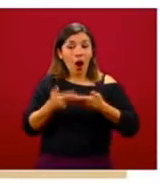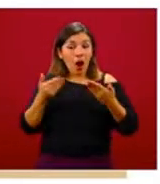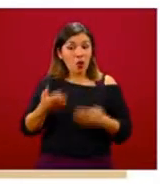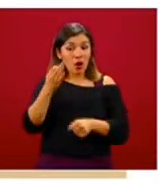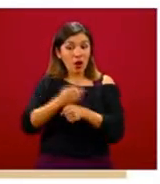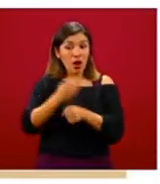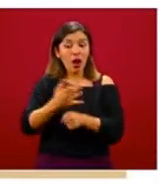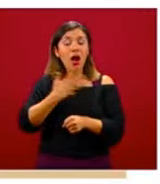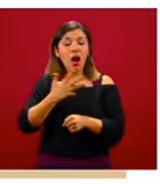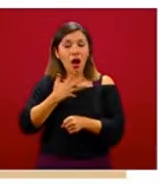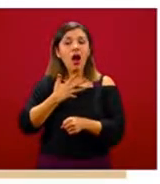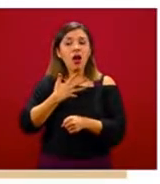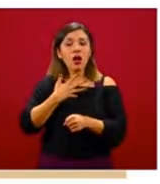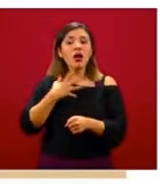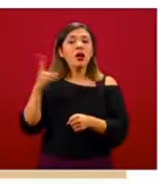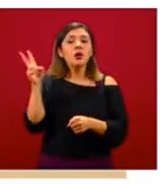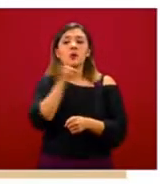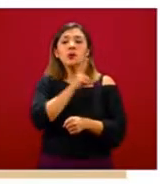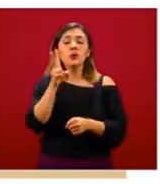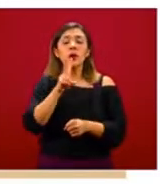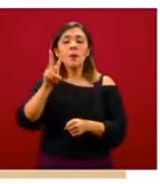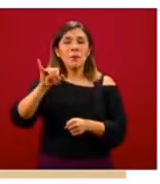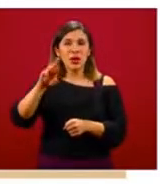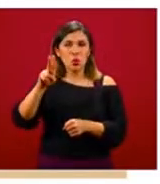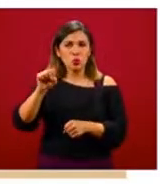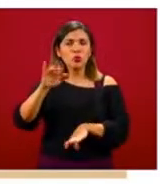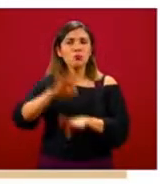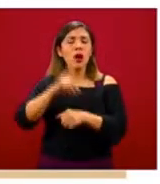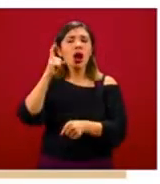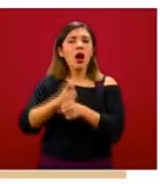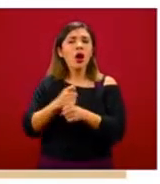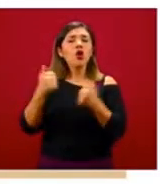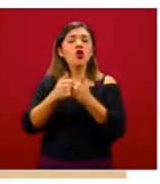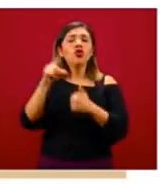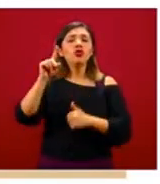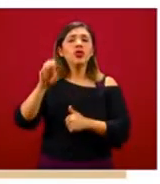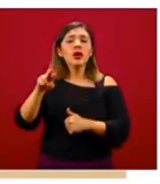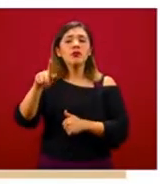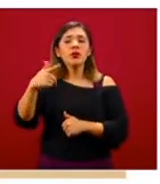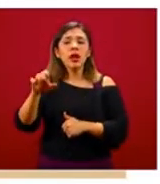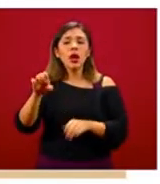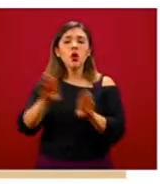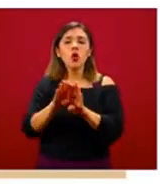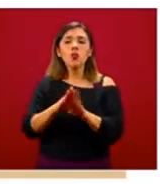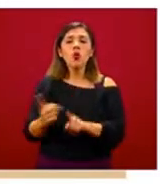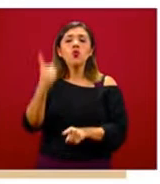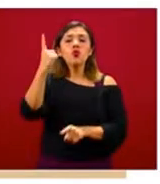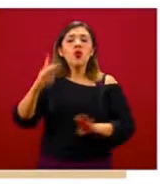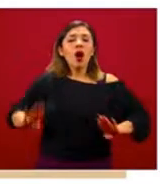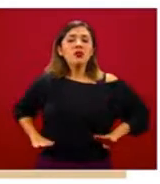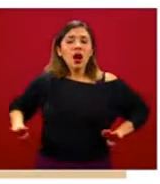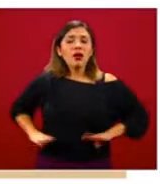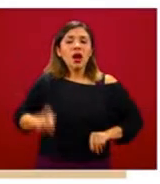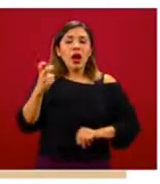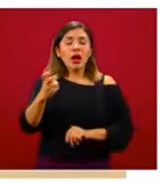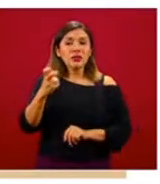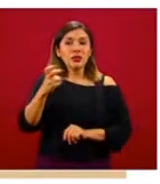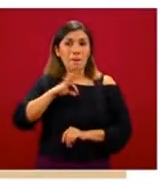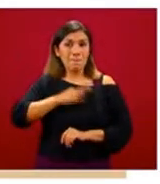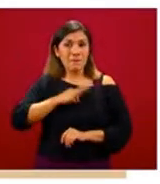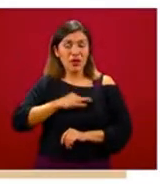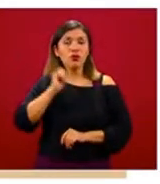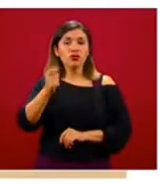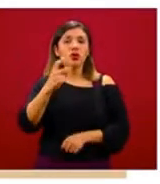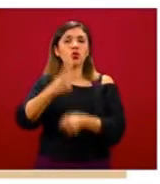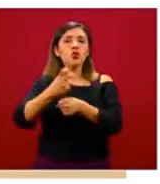the momento rest of the tenemos una season. circulación viral mucho o predominante del dengue, We can also de see uno de how los there is subtipos a very del virus important del dengue, spread que of es el